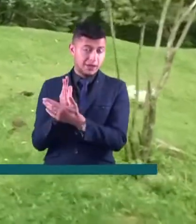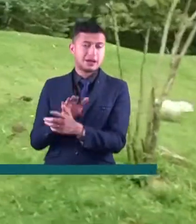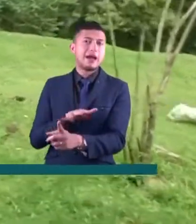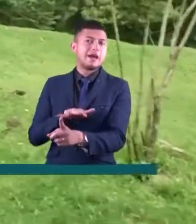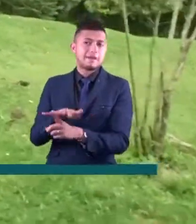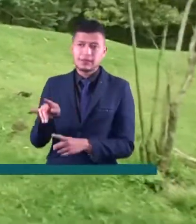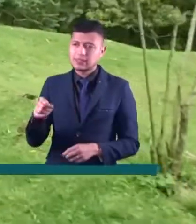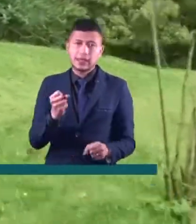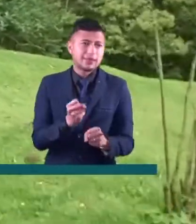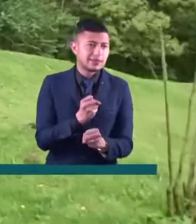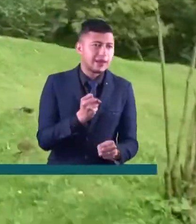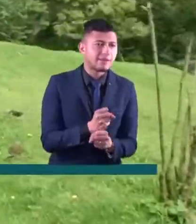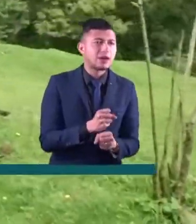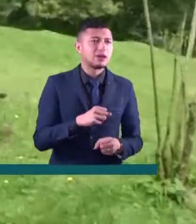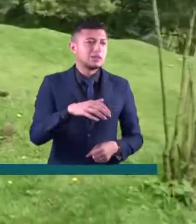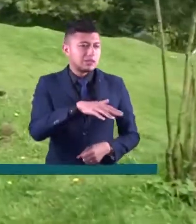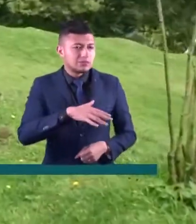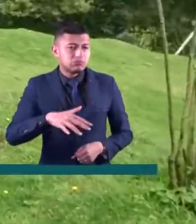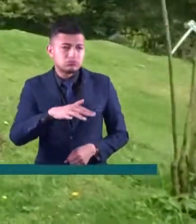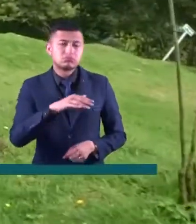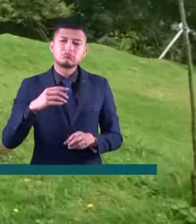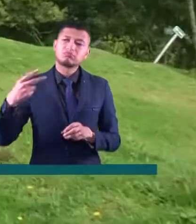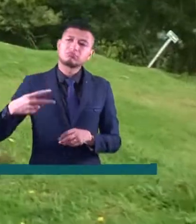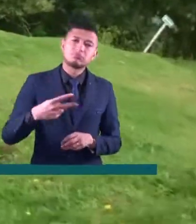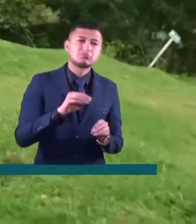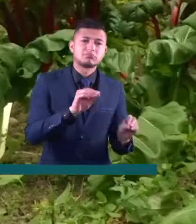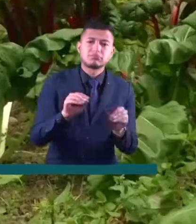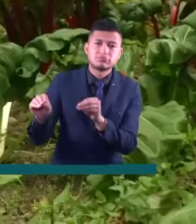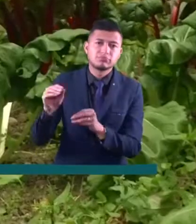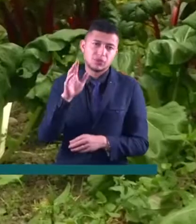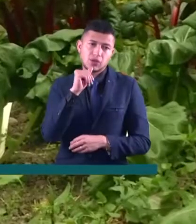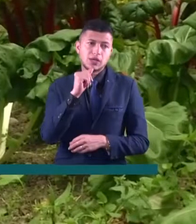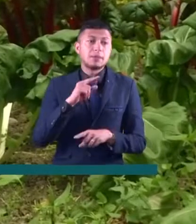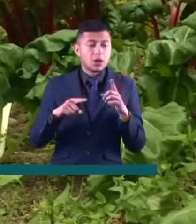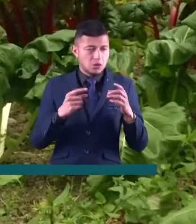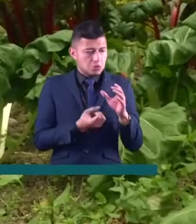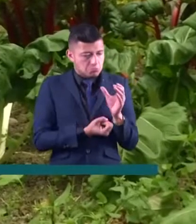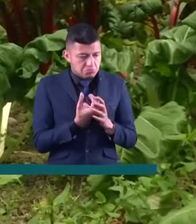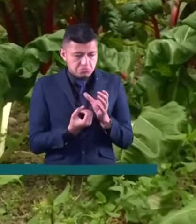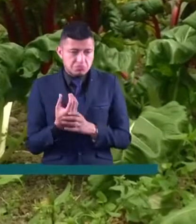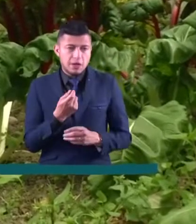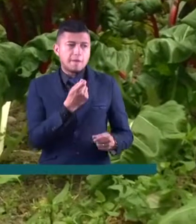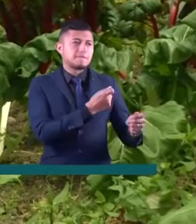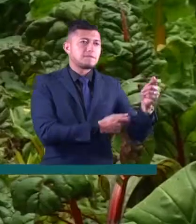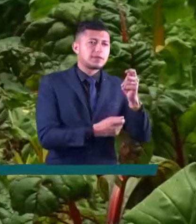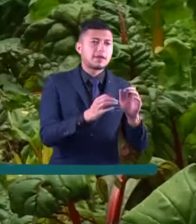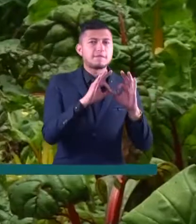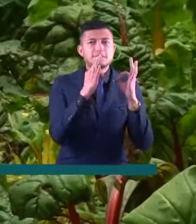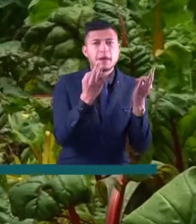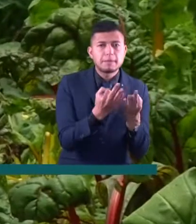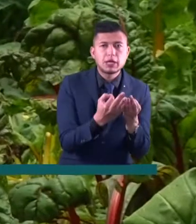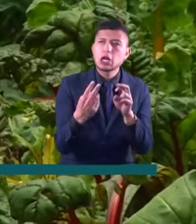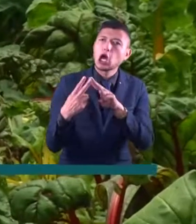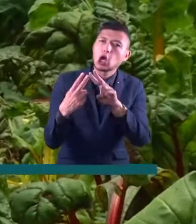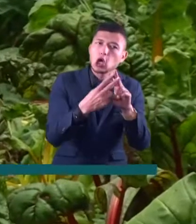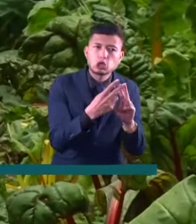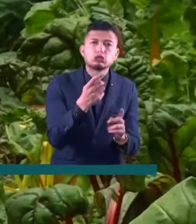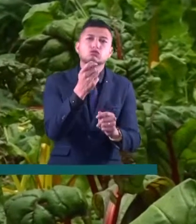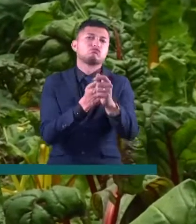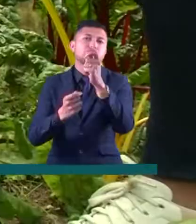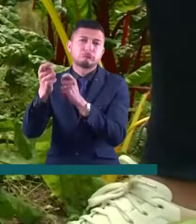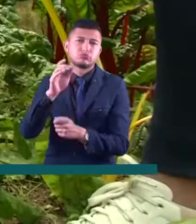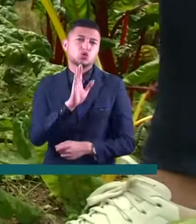vieron afectados porque no podían trabajar en los recorridos educativos, se enfocaron en vender los productos de su finca a sus familiares